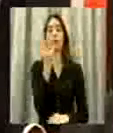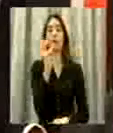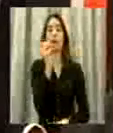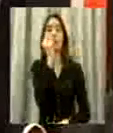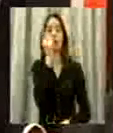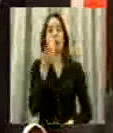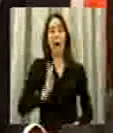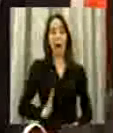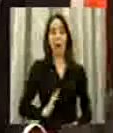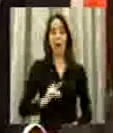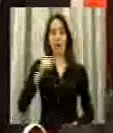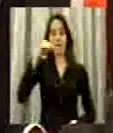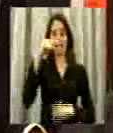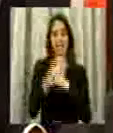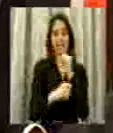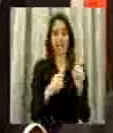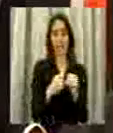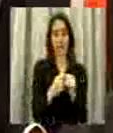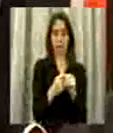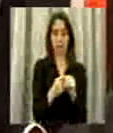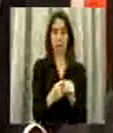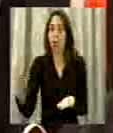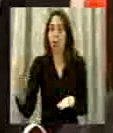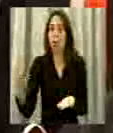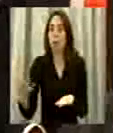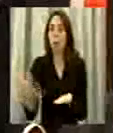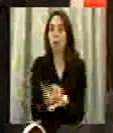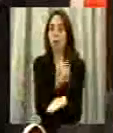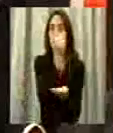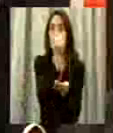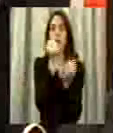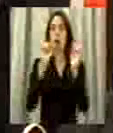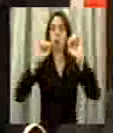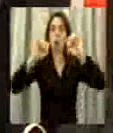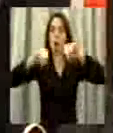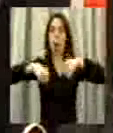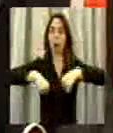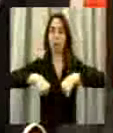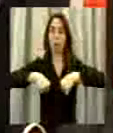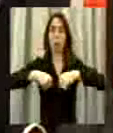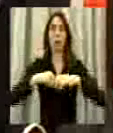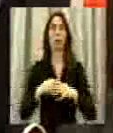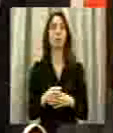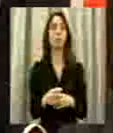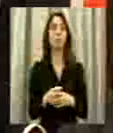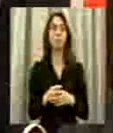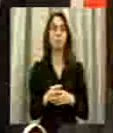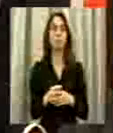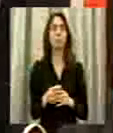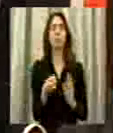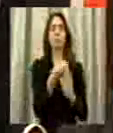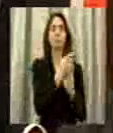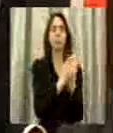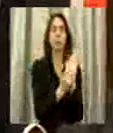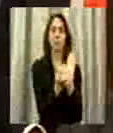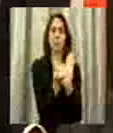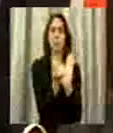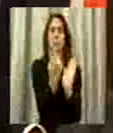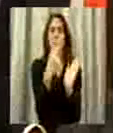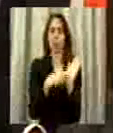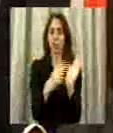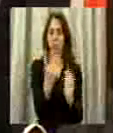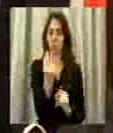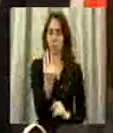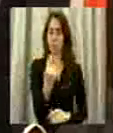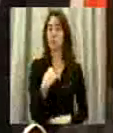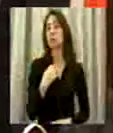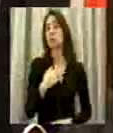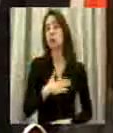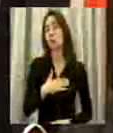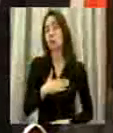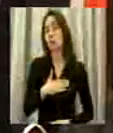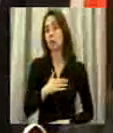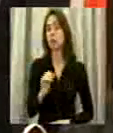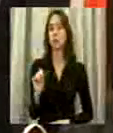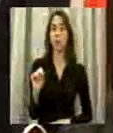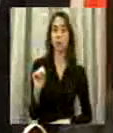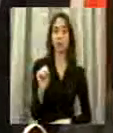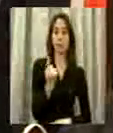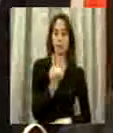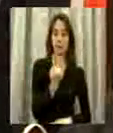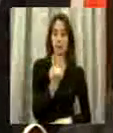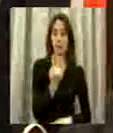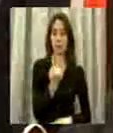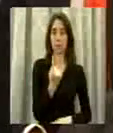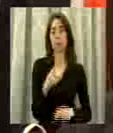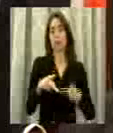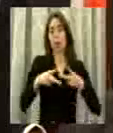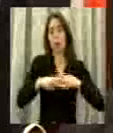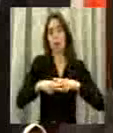abril de este año. Logramos aprobar el presupuesto 2013 y yo quiero, primero,